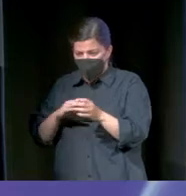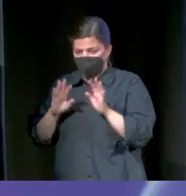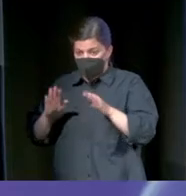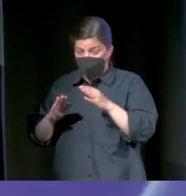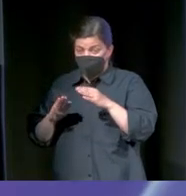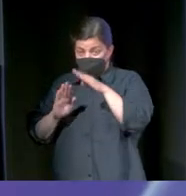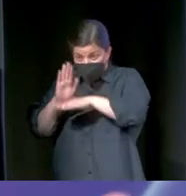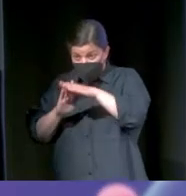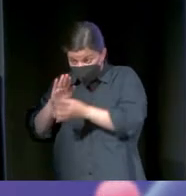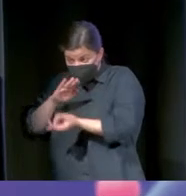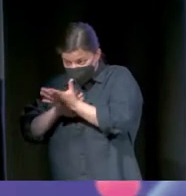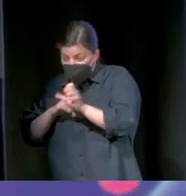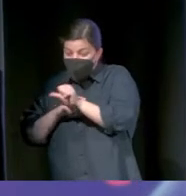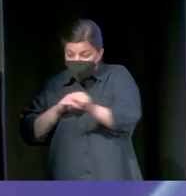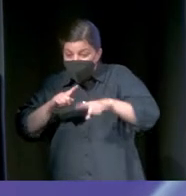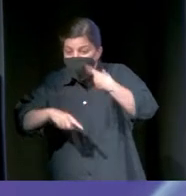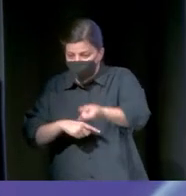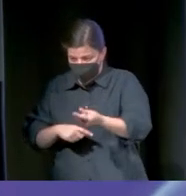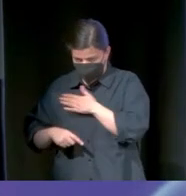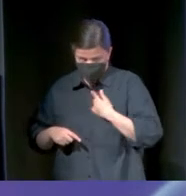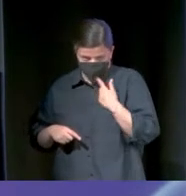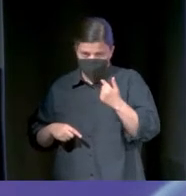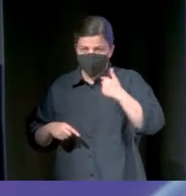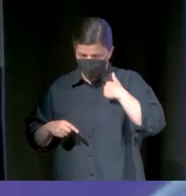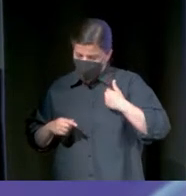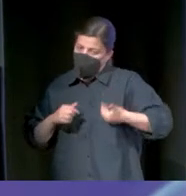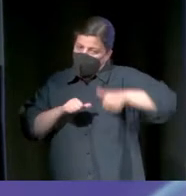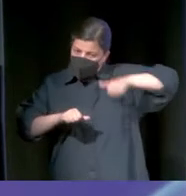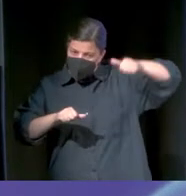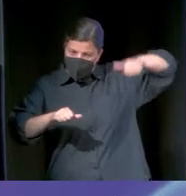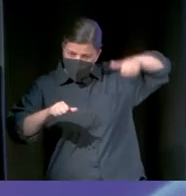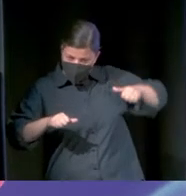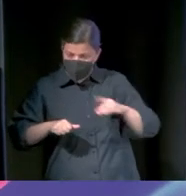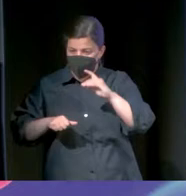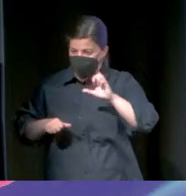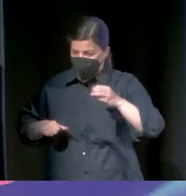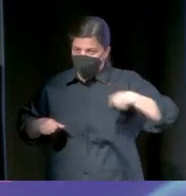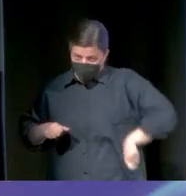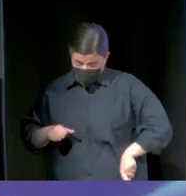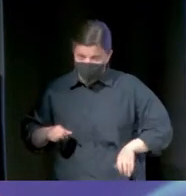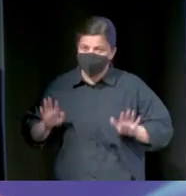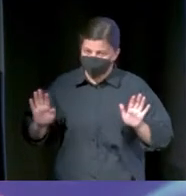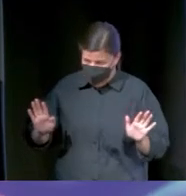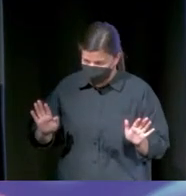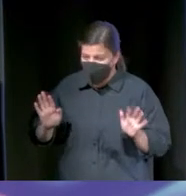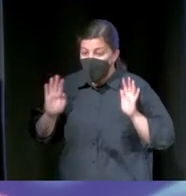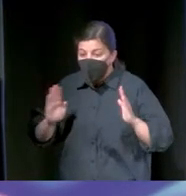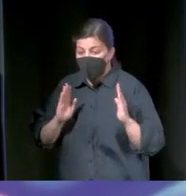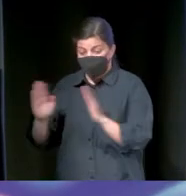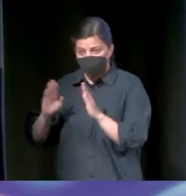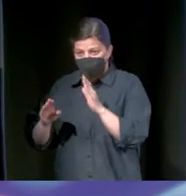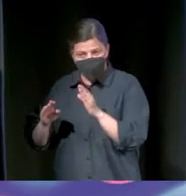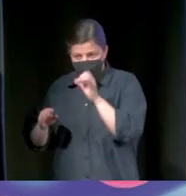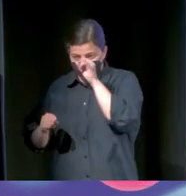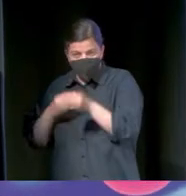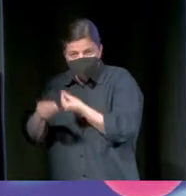aplicación de instagram o sea que quiere decir que soy una instagram ente pro que es de pro profesional aunque en ese momento de no existencia de